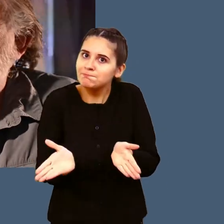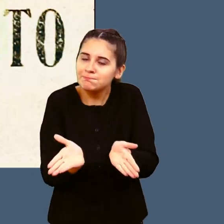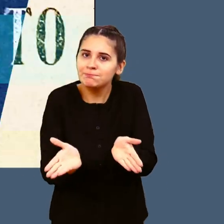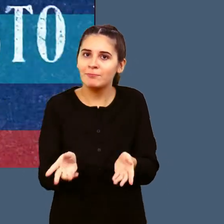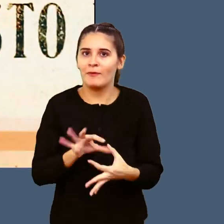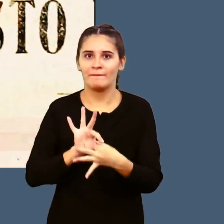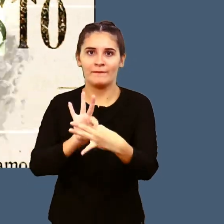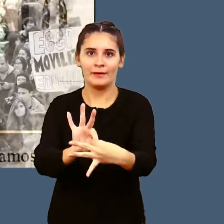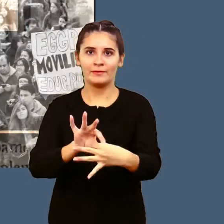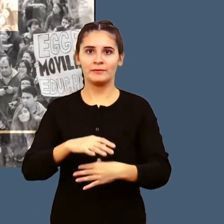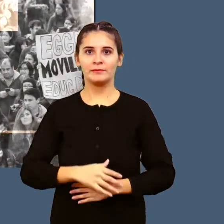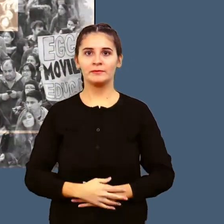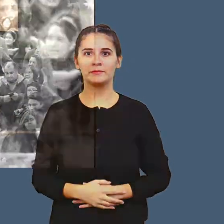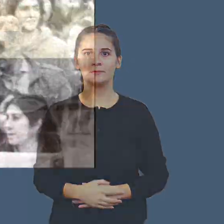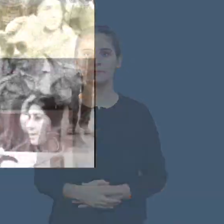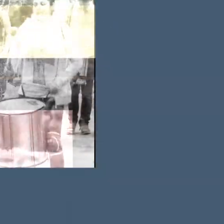estas cuestiones.